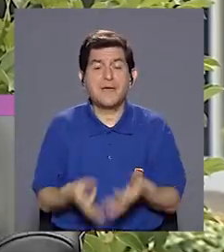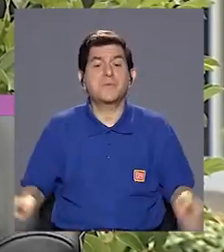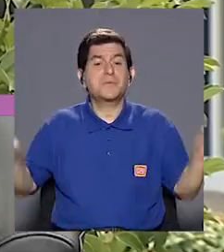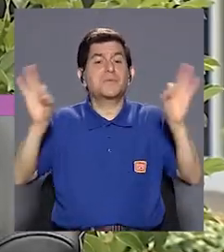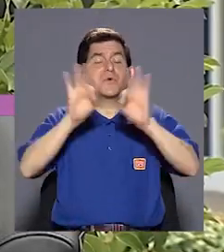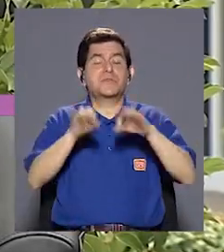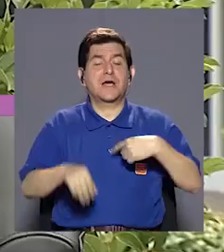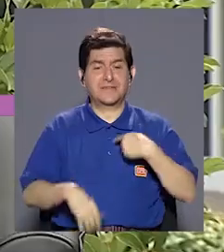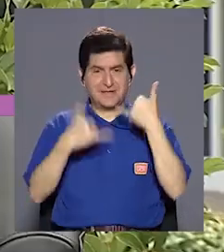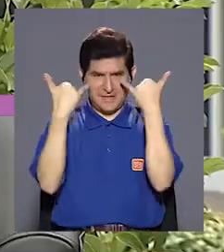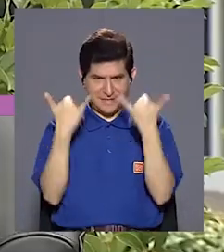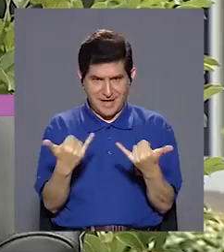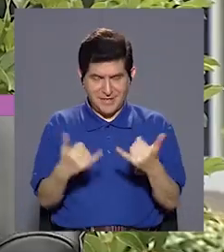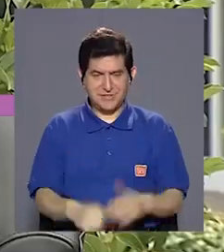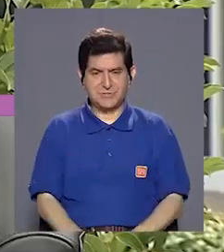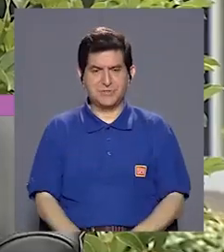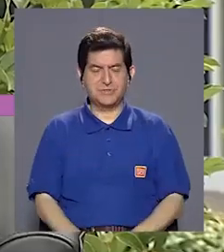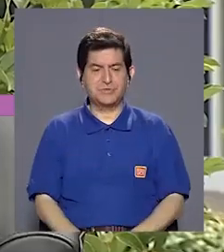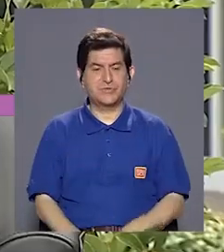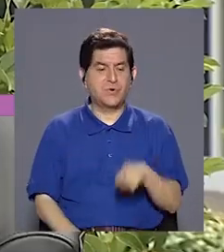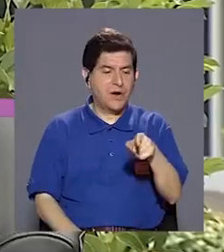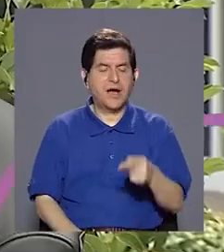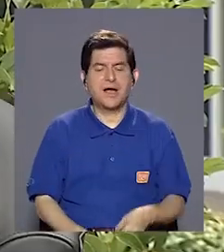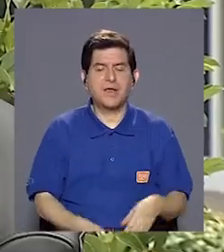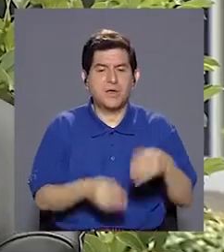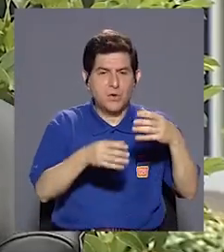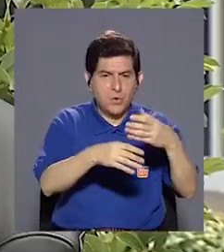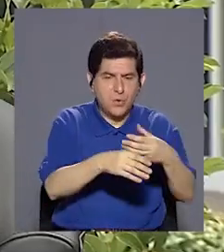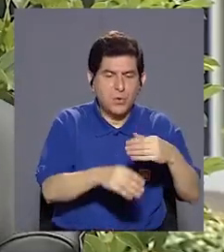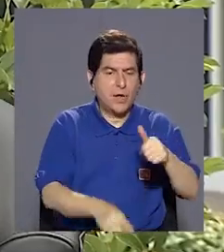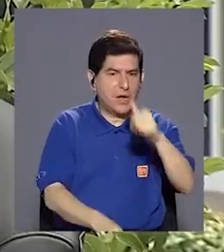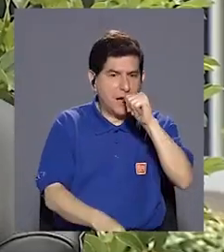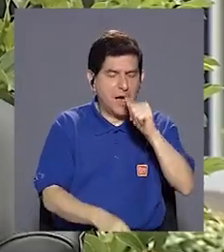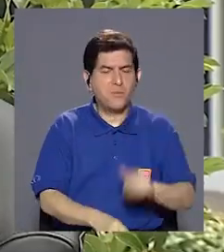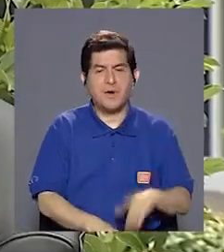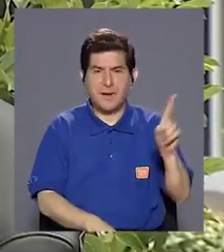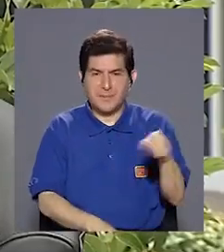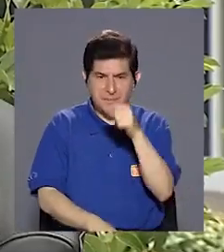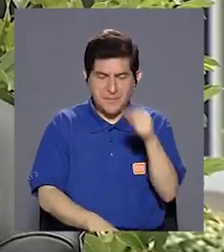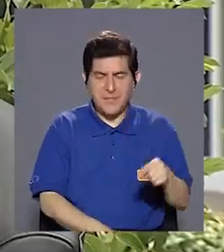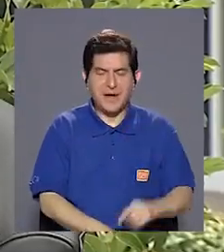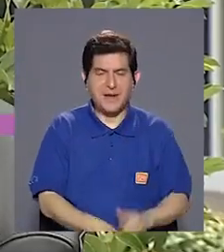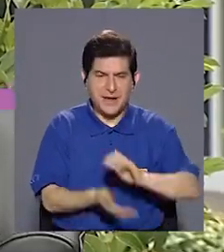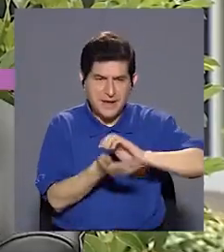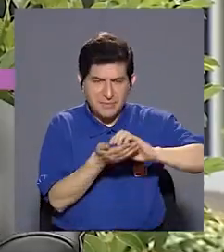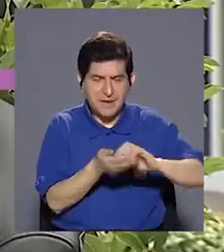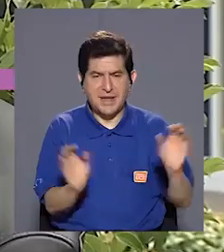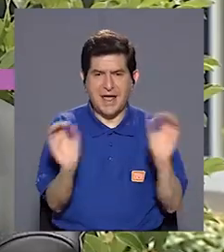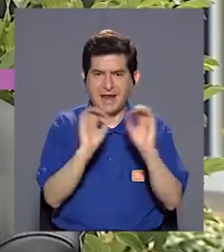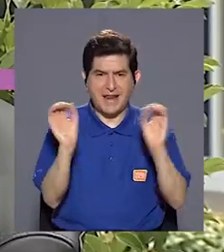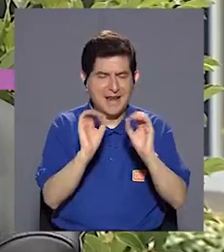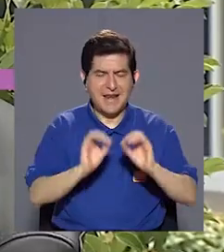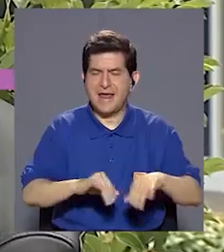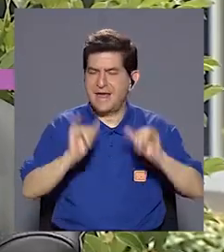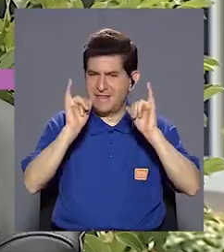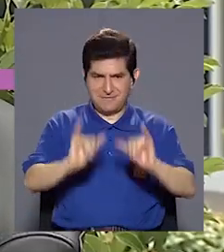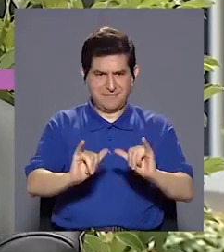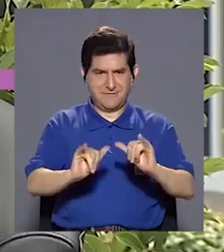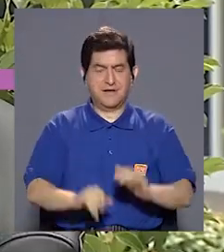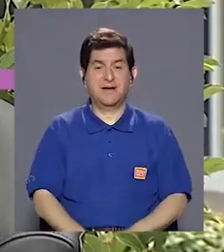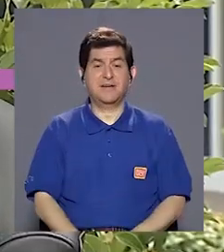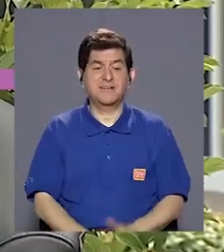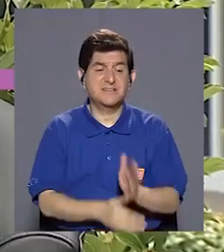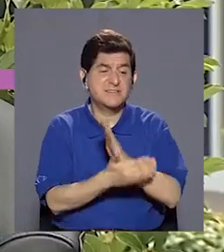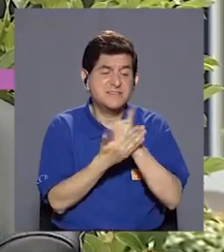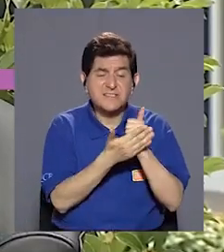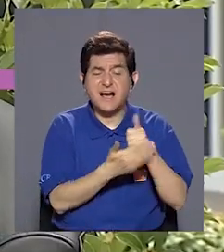es importante, que cuando yo ya me las pongo en el chorro y empiezo ya a quitarme el jabón, que no quede ningún residuo de jabón, porque